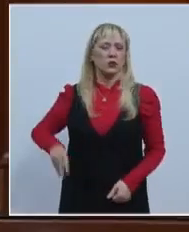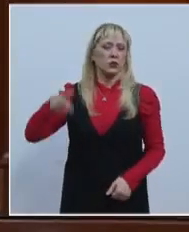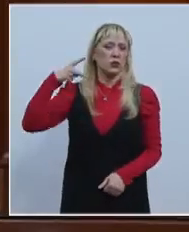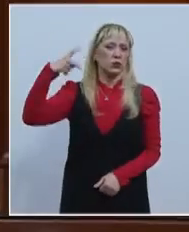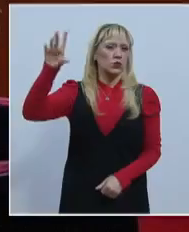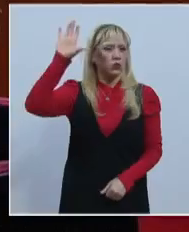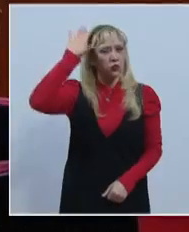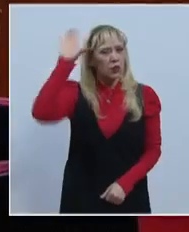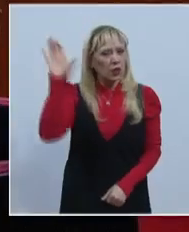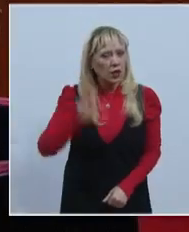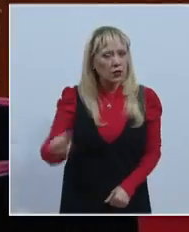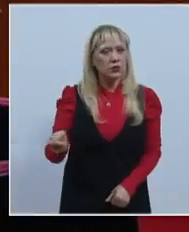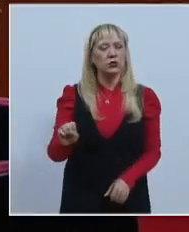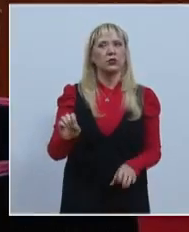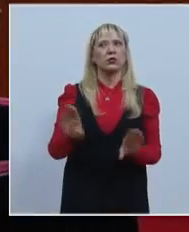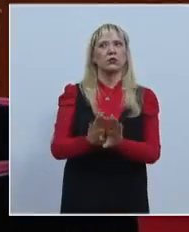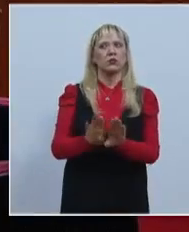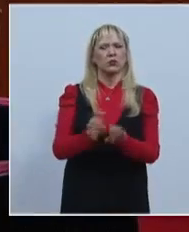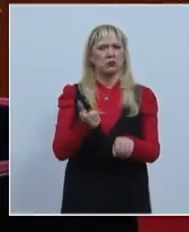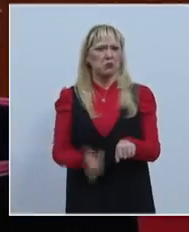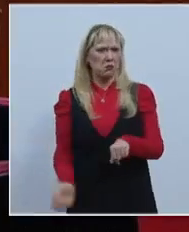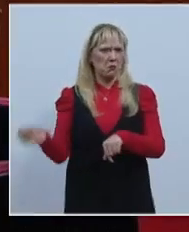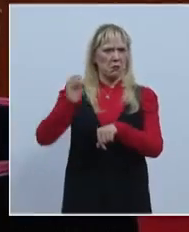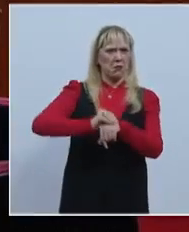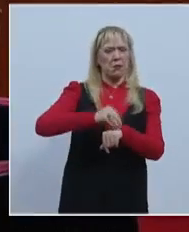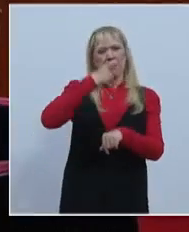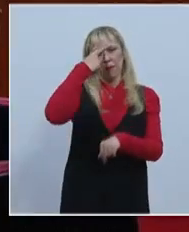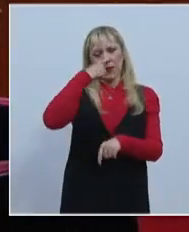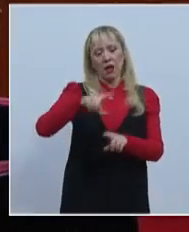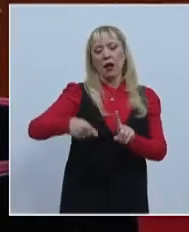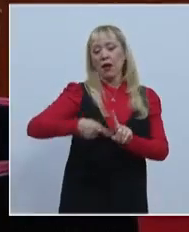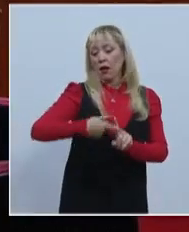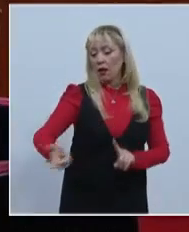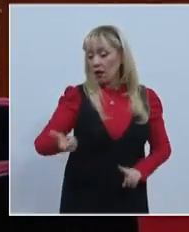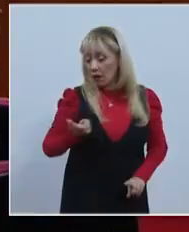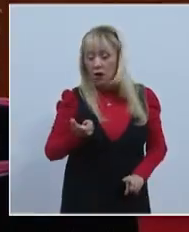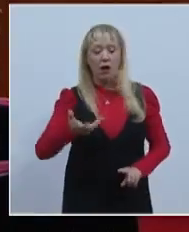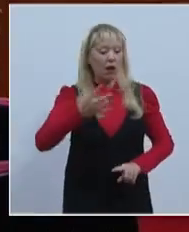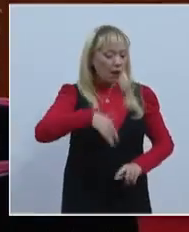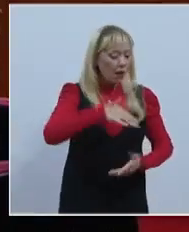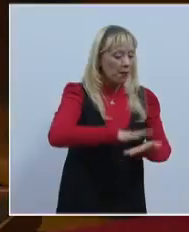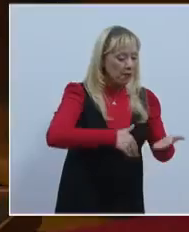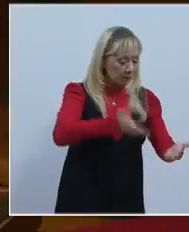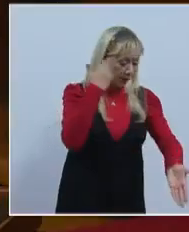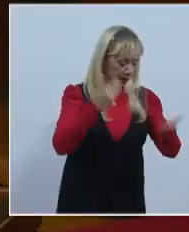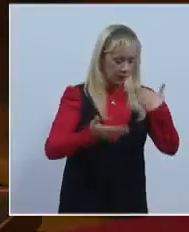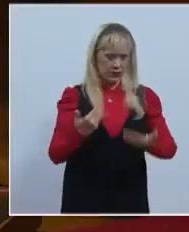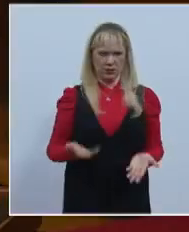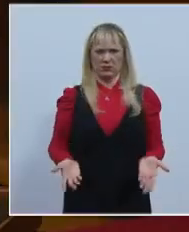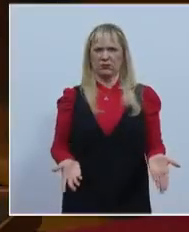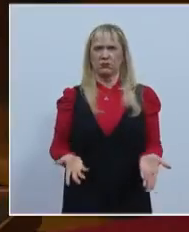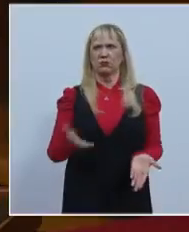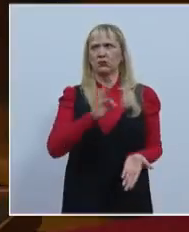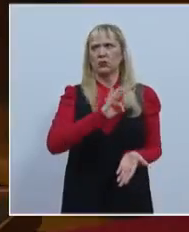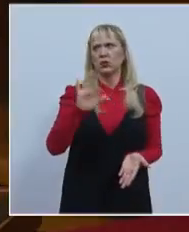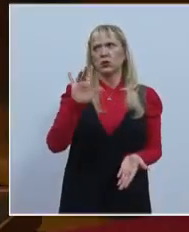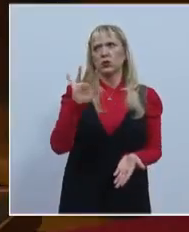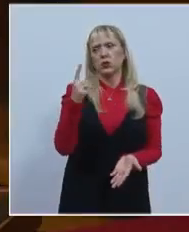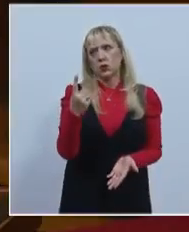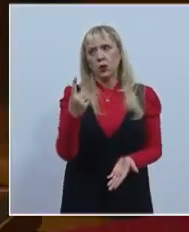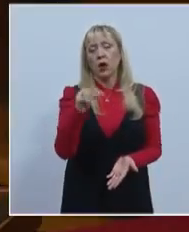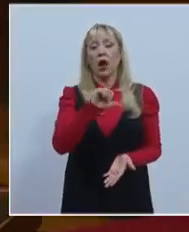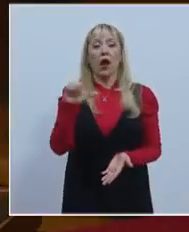estado de Morelos que establecían el cobro de derechos por la búsqueda de documentos solicitados. Se cobraban entre 51